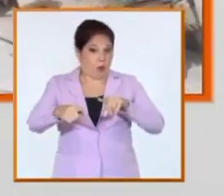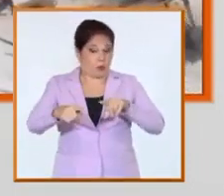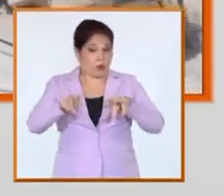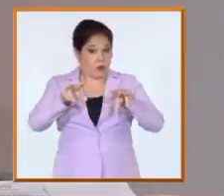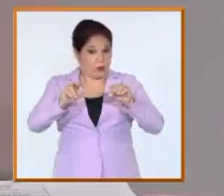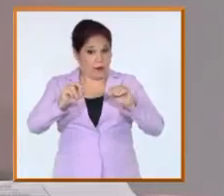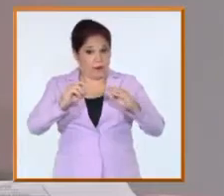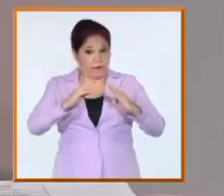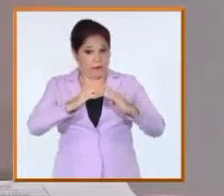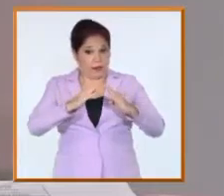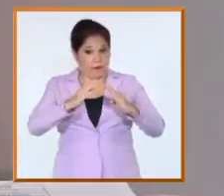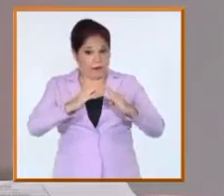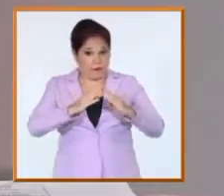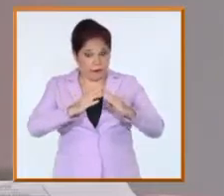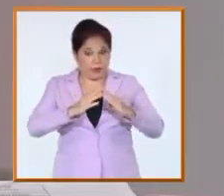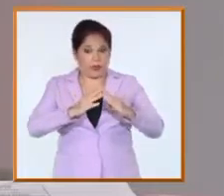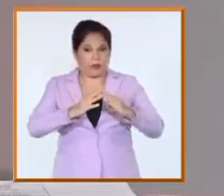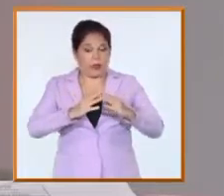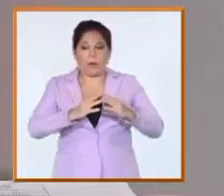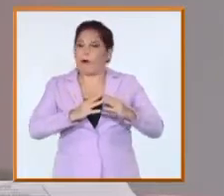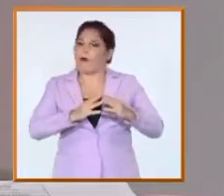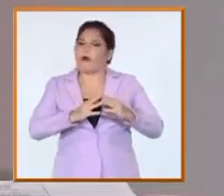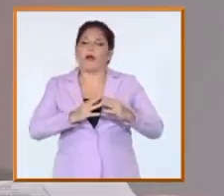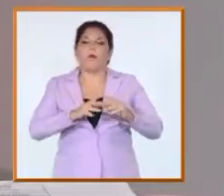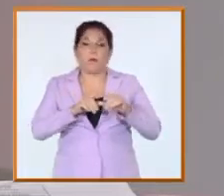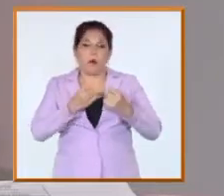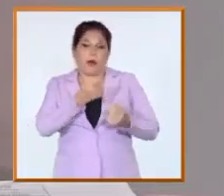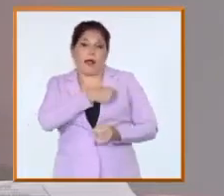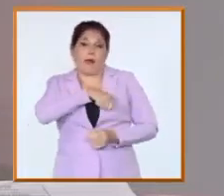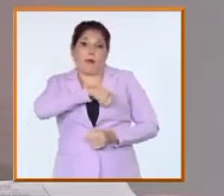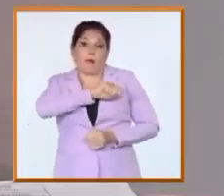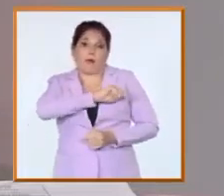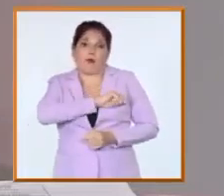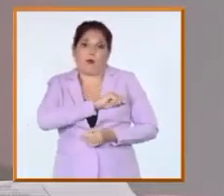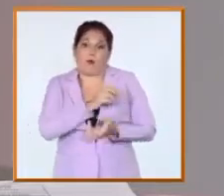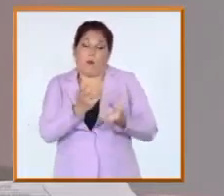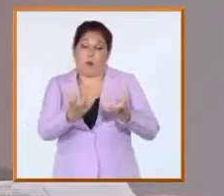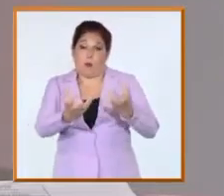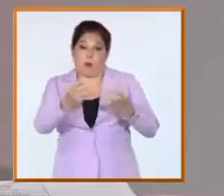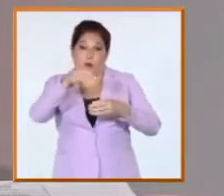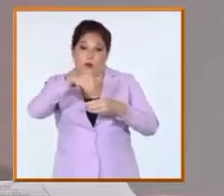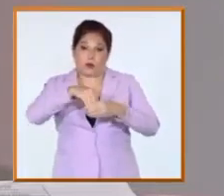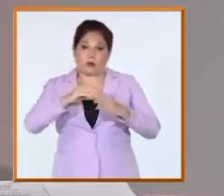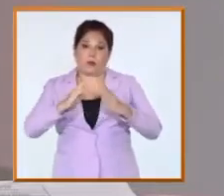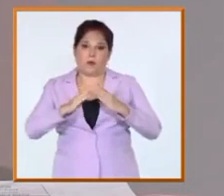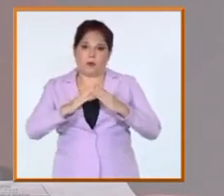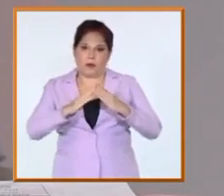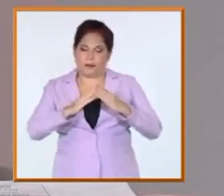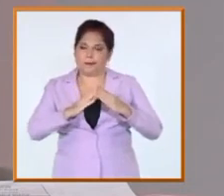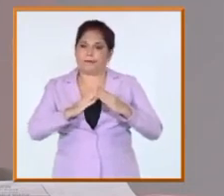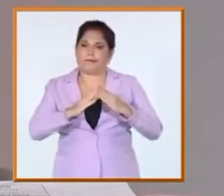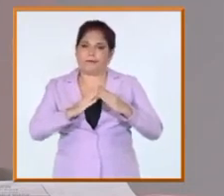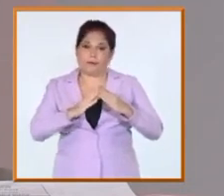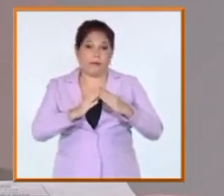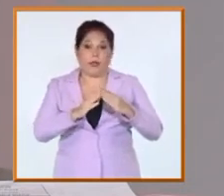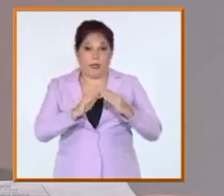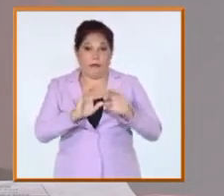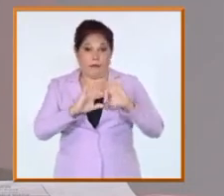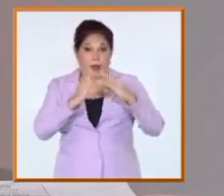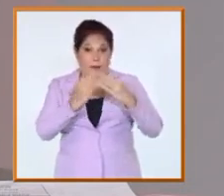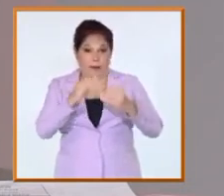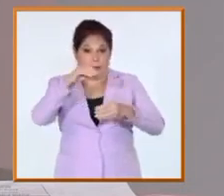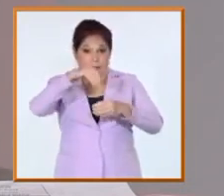de la de la cantidad demográfica no la cantidad de familias que eso también se sacó en ese momento y la cantidad de familia